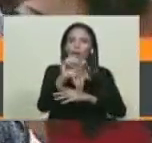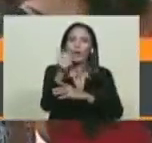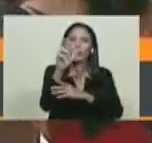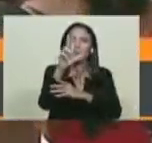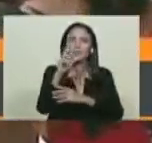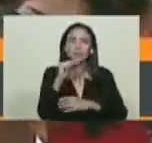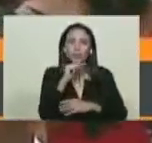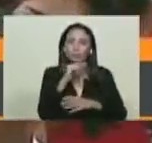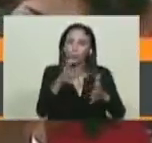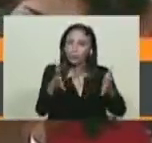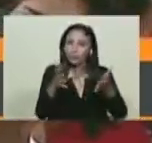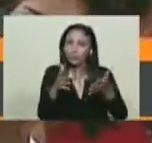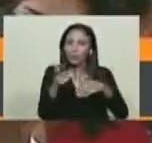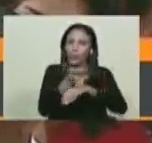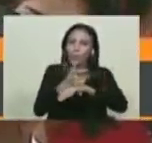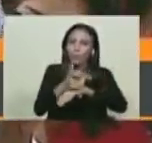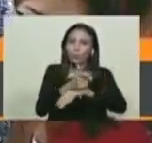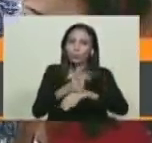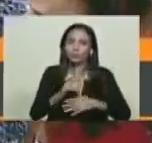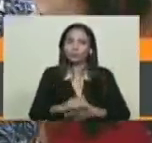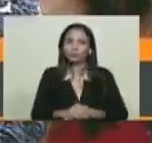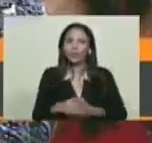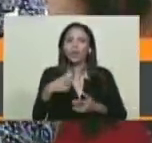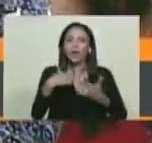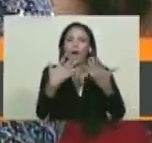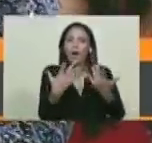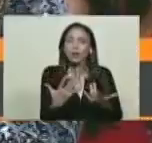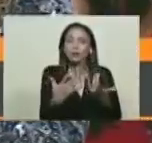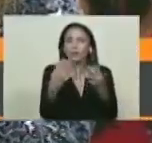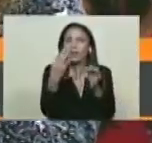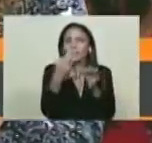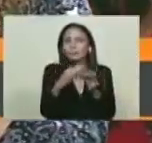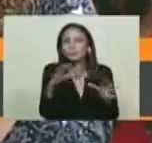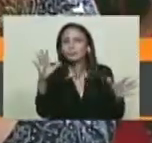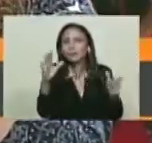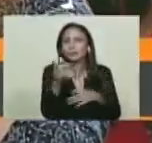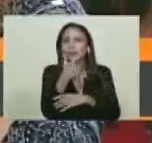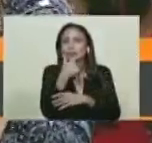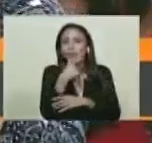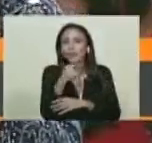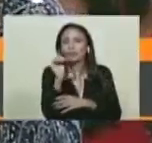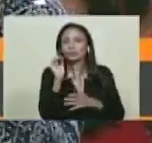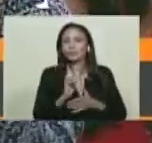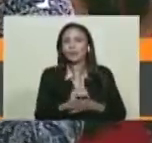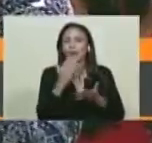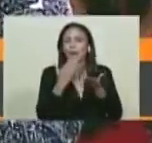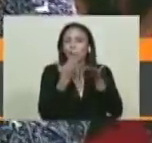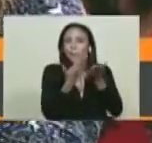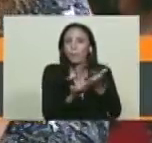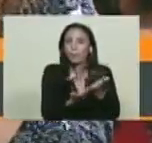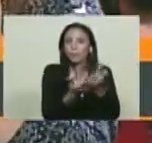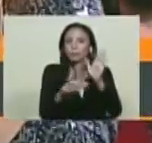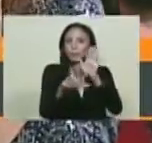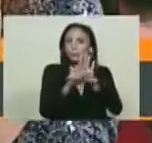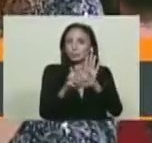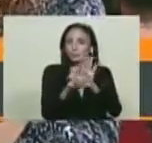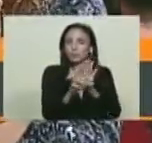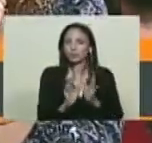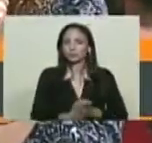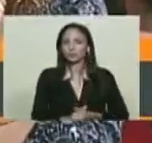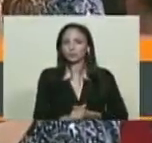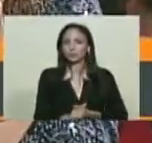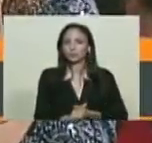octubre, le estamos poniendo de bombita, presidente, su propuesta de la ley, la sanción de la